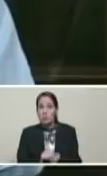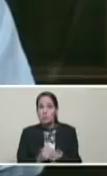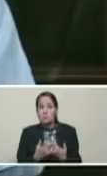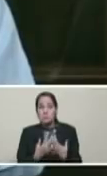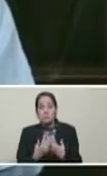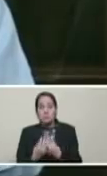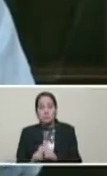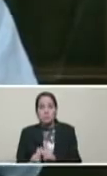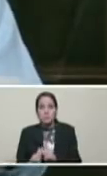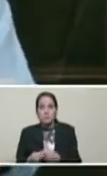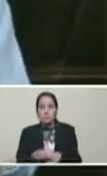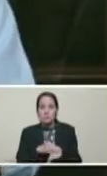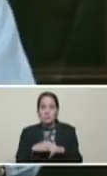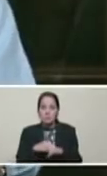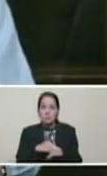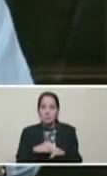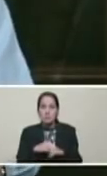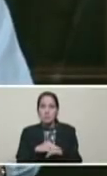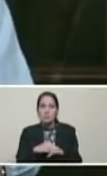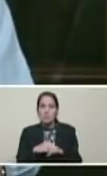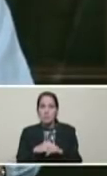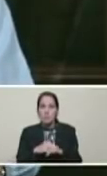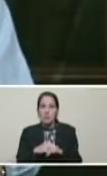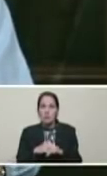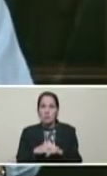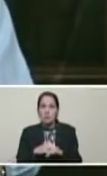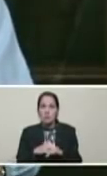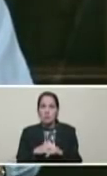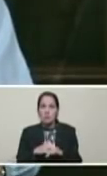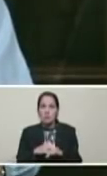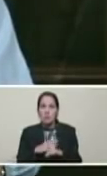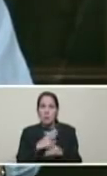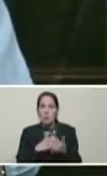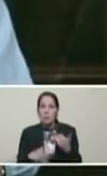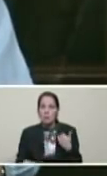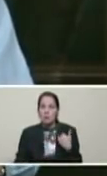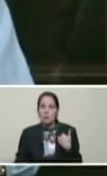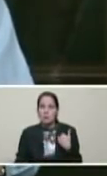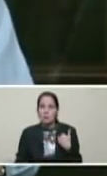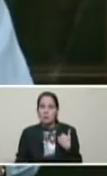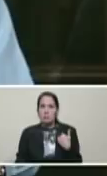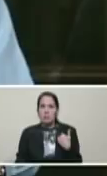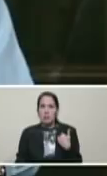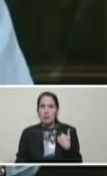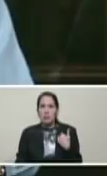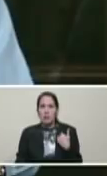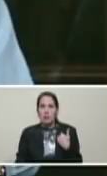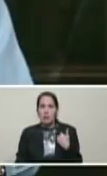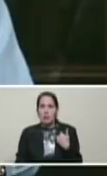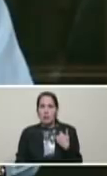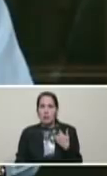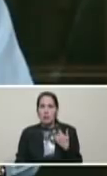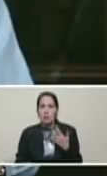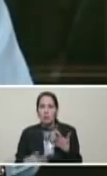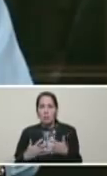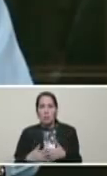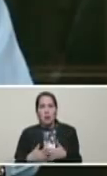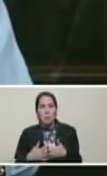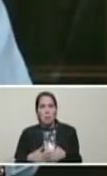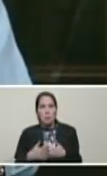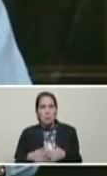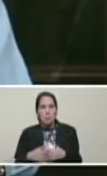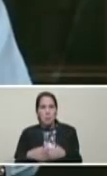al ministro víctor cano la presidenta de minera nacional jonathan torres